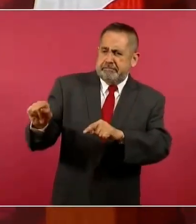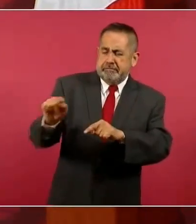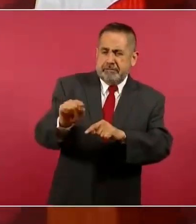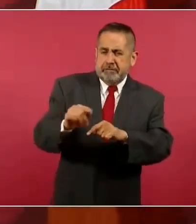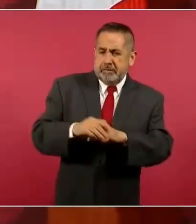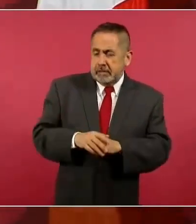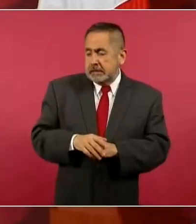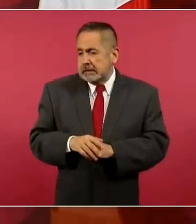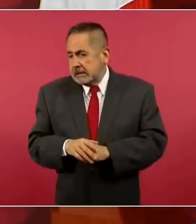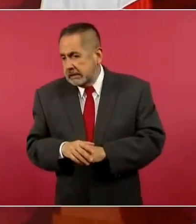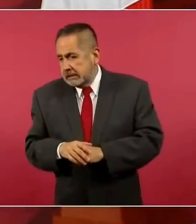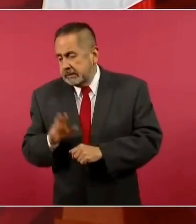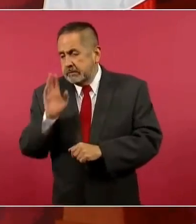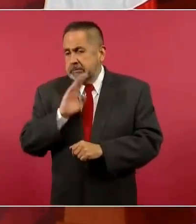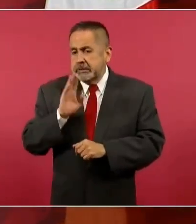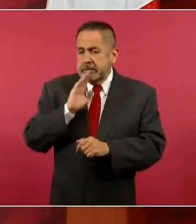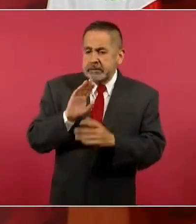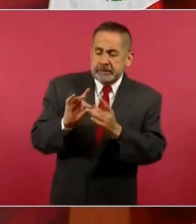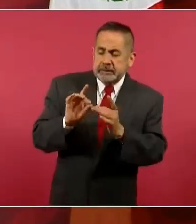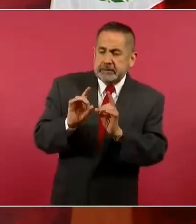le va mal,